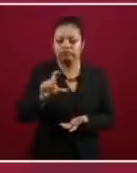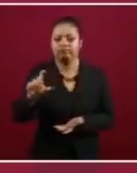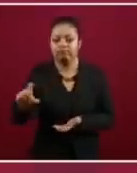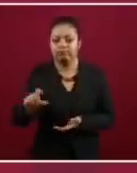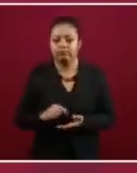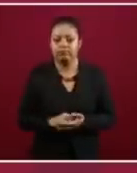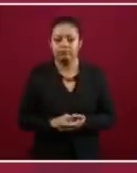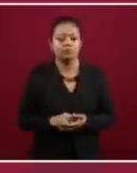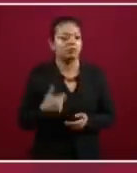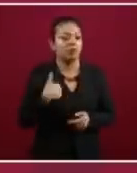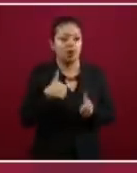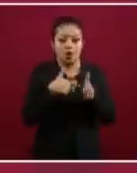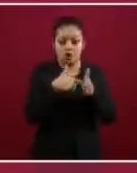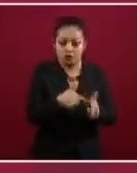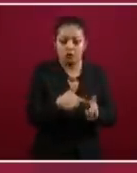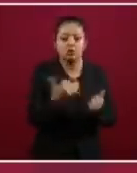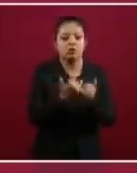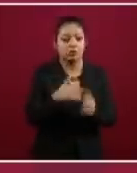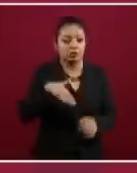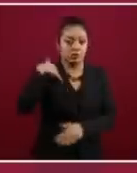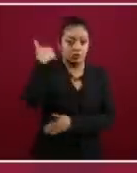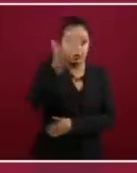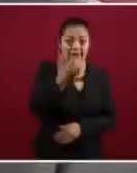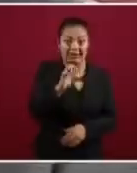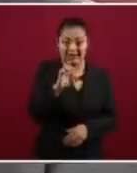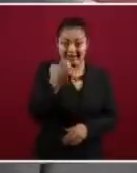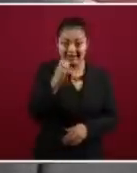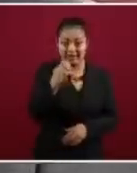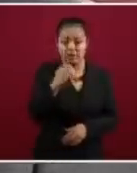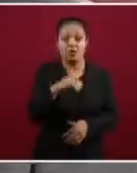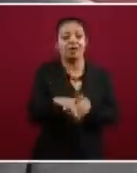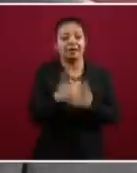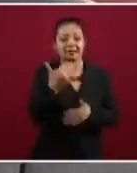Y le seguimos, porque en enero vamos a tener otras 15,000.